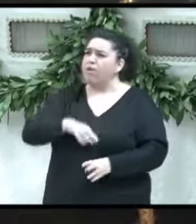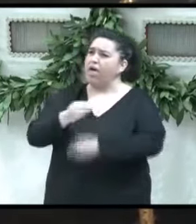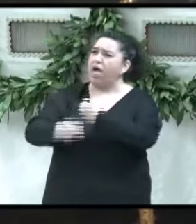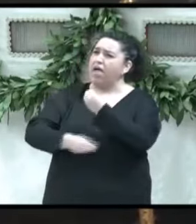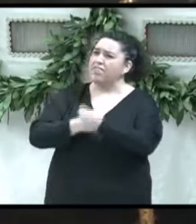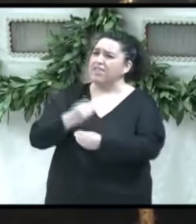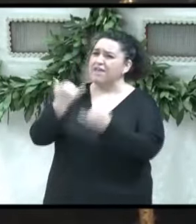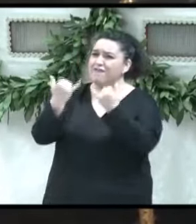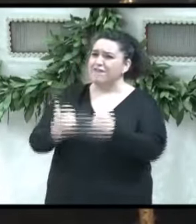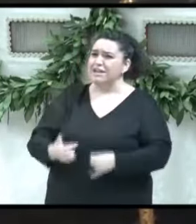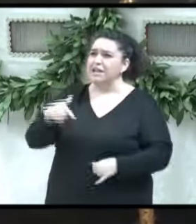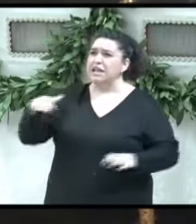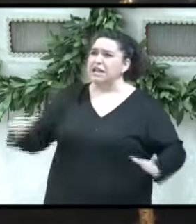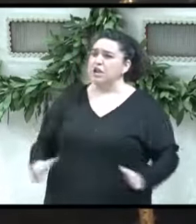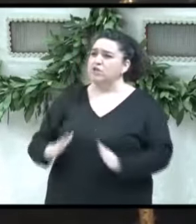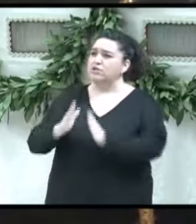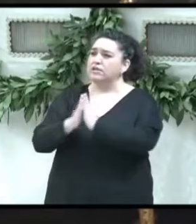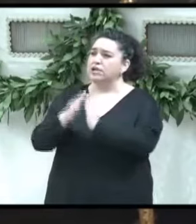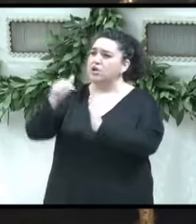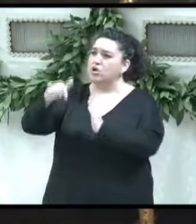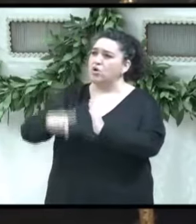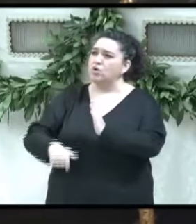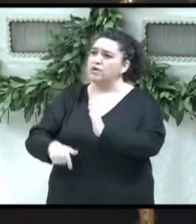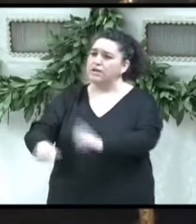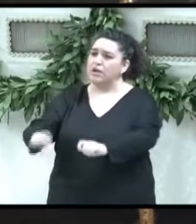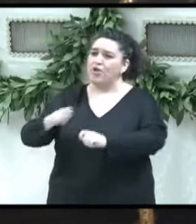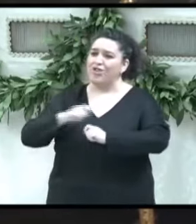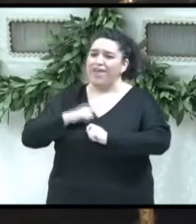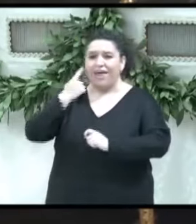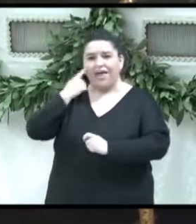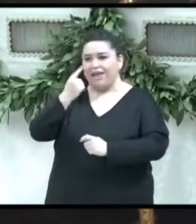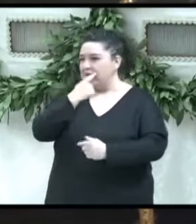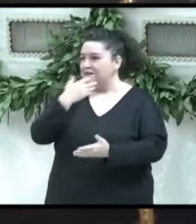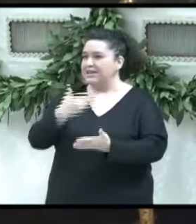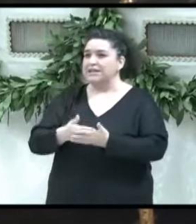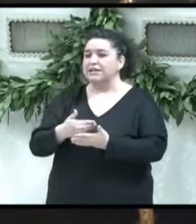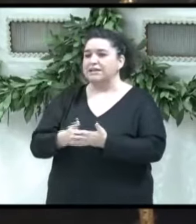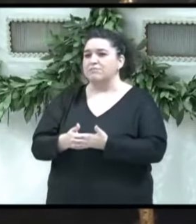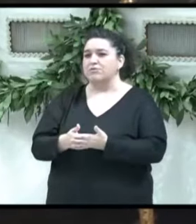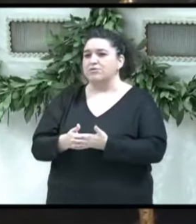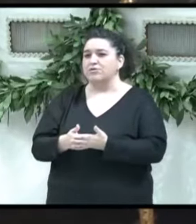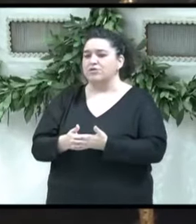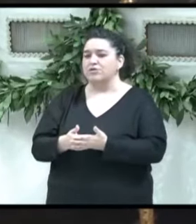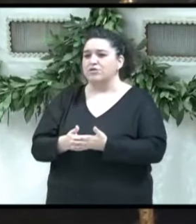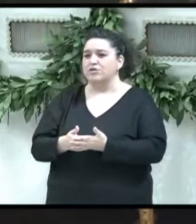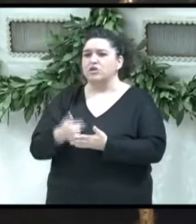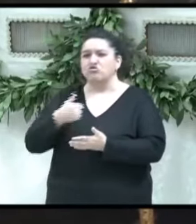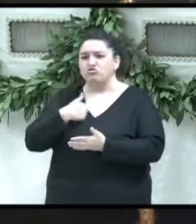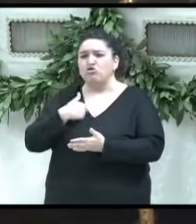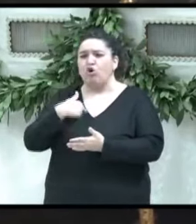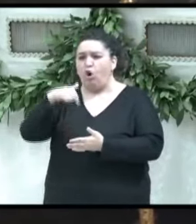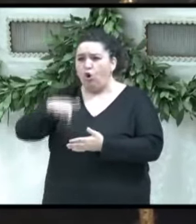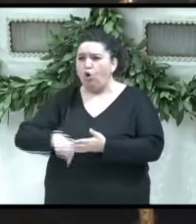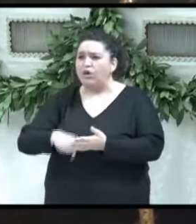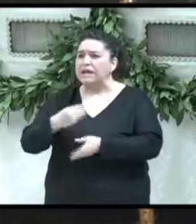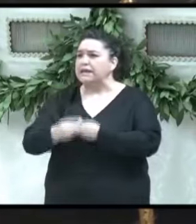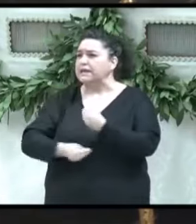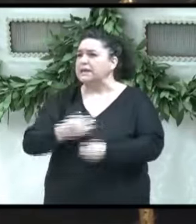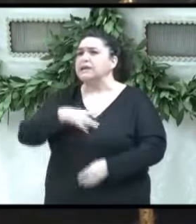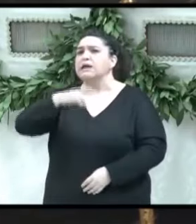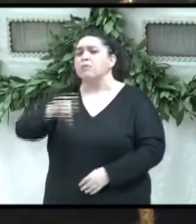en esta fiesta de los santos Mártires que nos dan un testimonio tan grandioso qué podría hacer yo